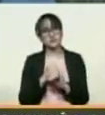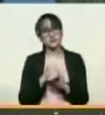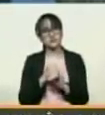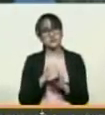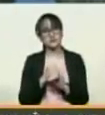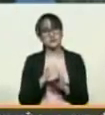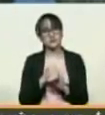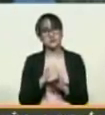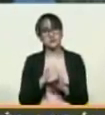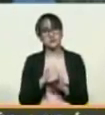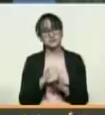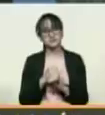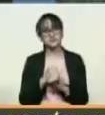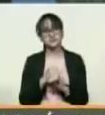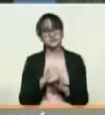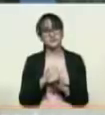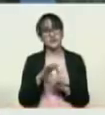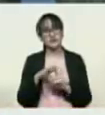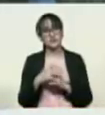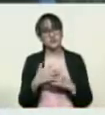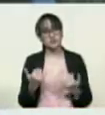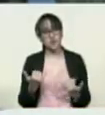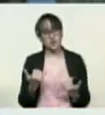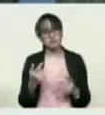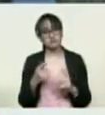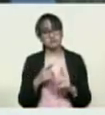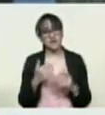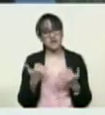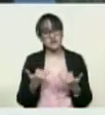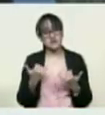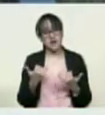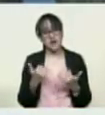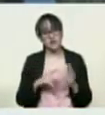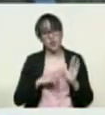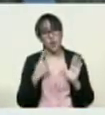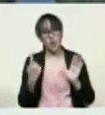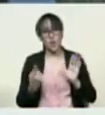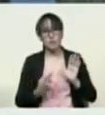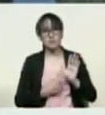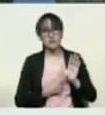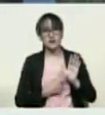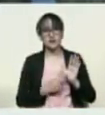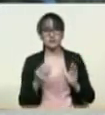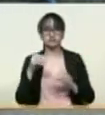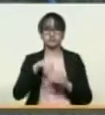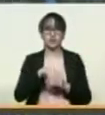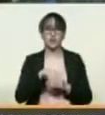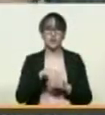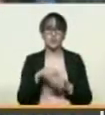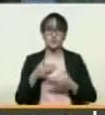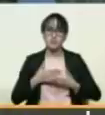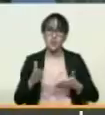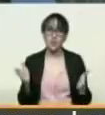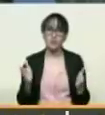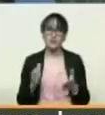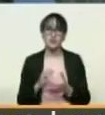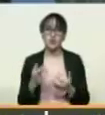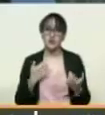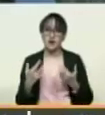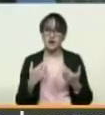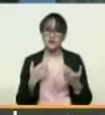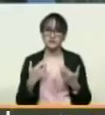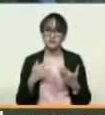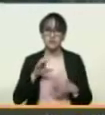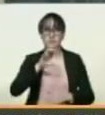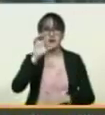estuviésemos en una situación donde estos principios ya estuviesen plenamente incorporados a la vida pública de la relación entre